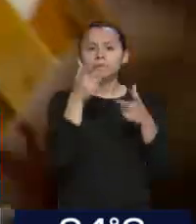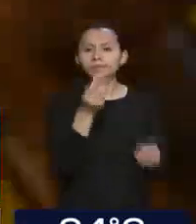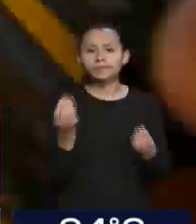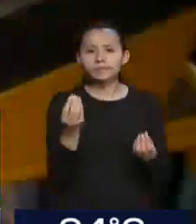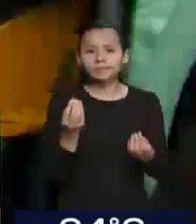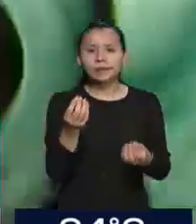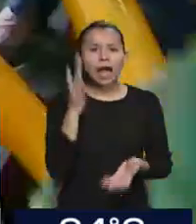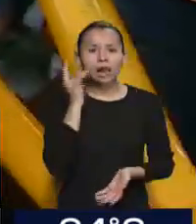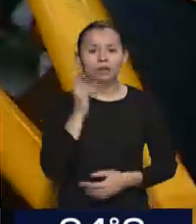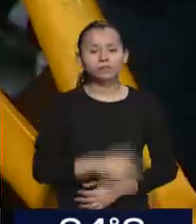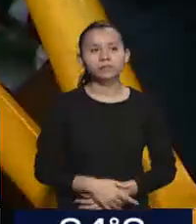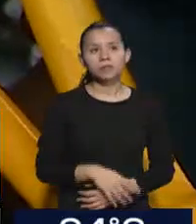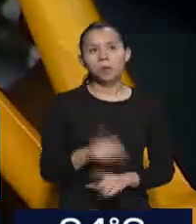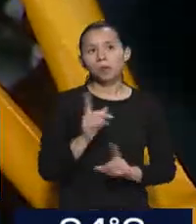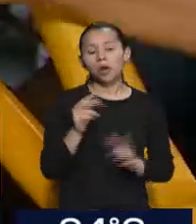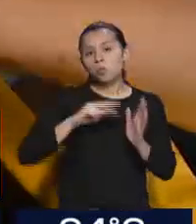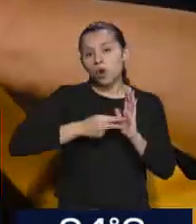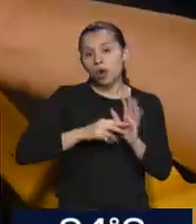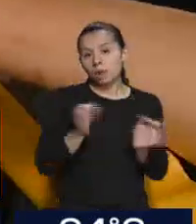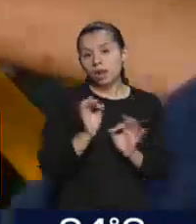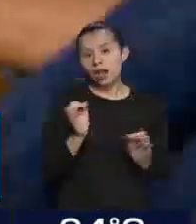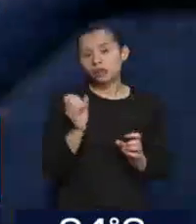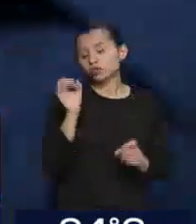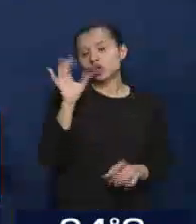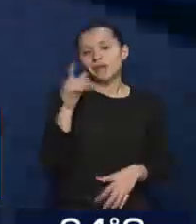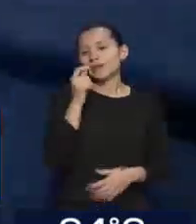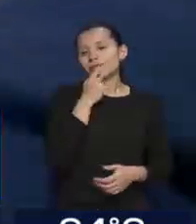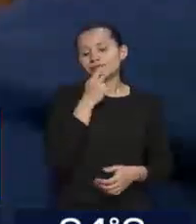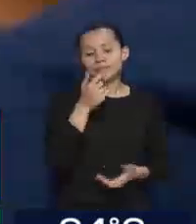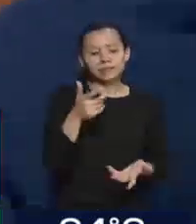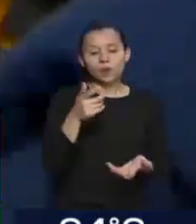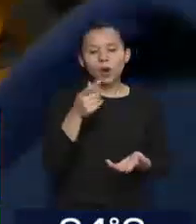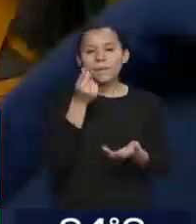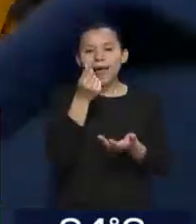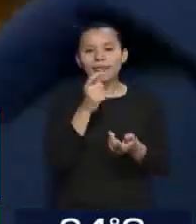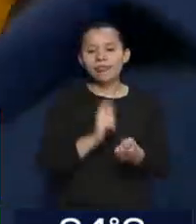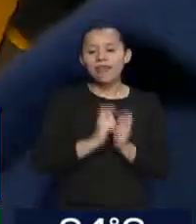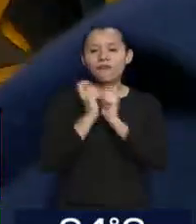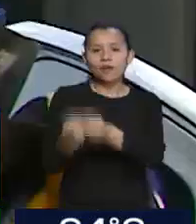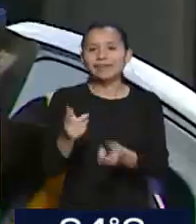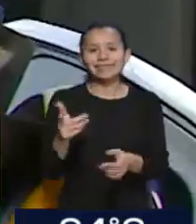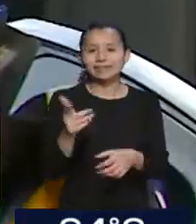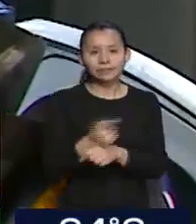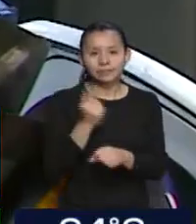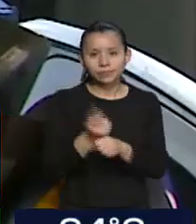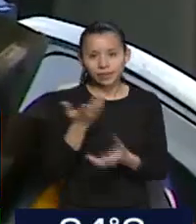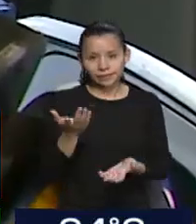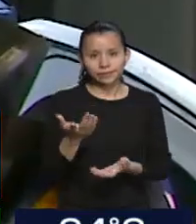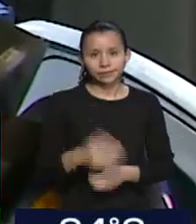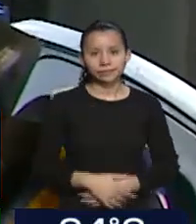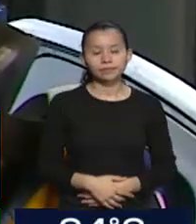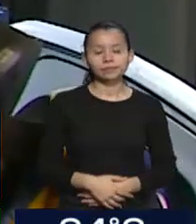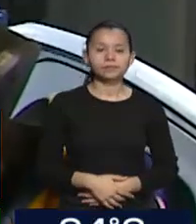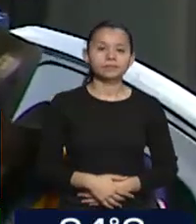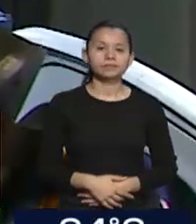hubo mucho inconveniente, solamente el cambio que falta nada más, pero no... ¿No disminuyó la cantidad de gente por este aumento? No, igual. Sí,